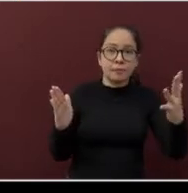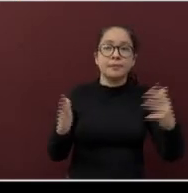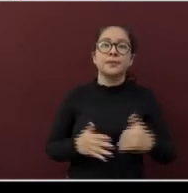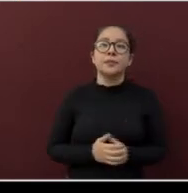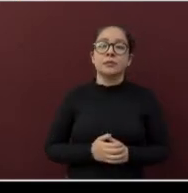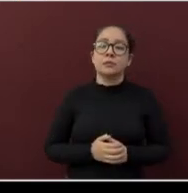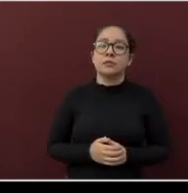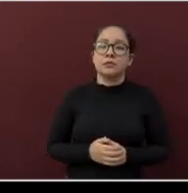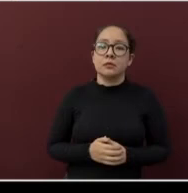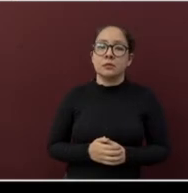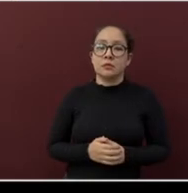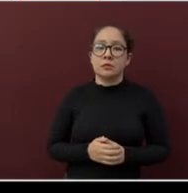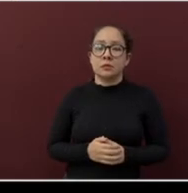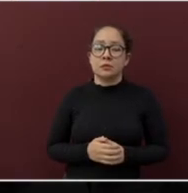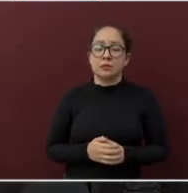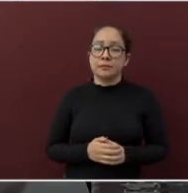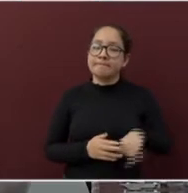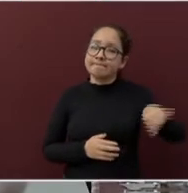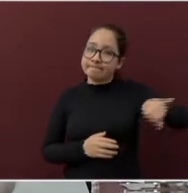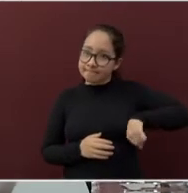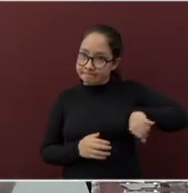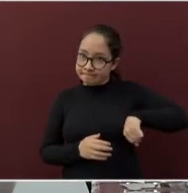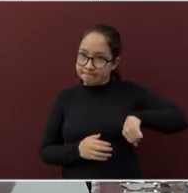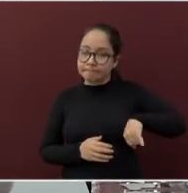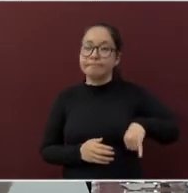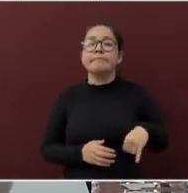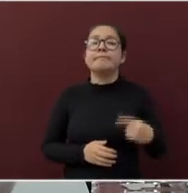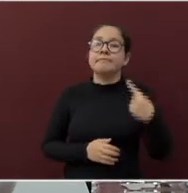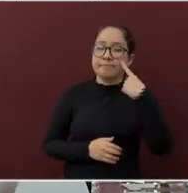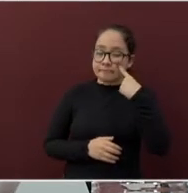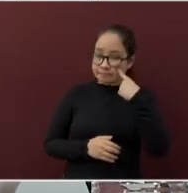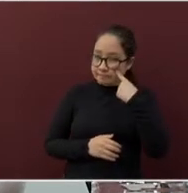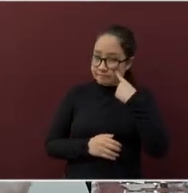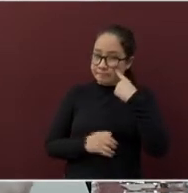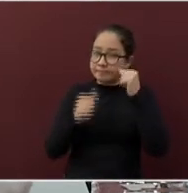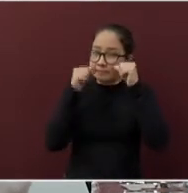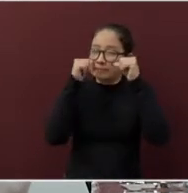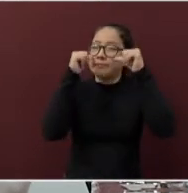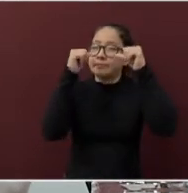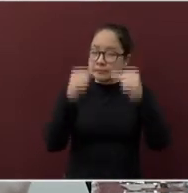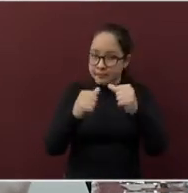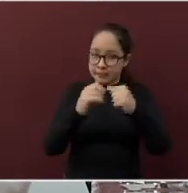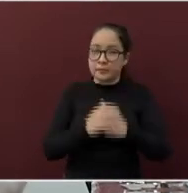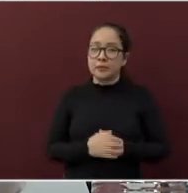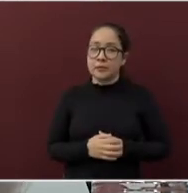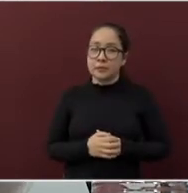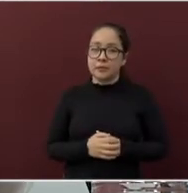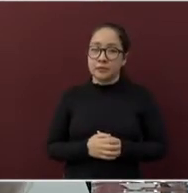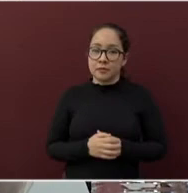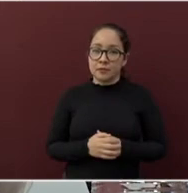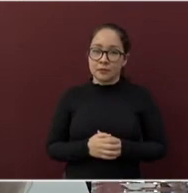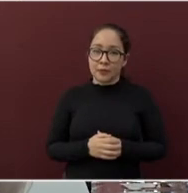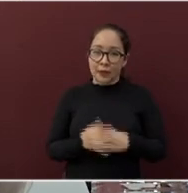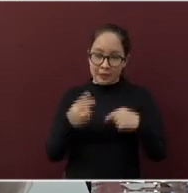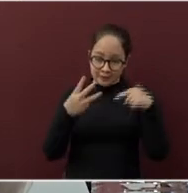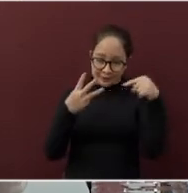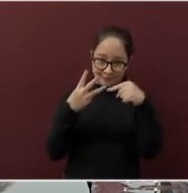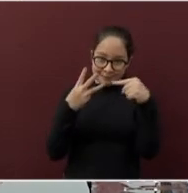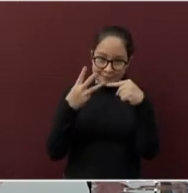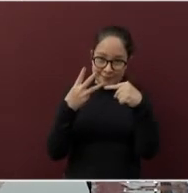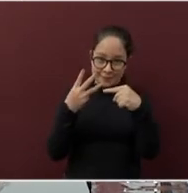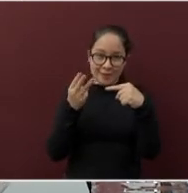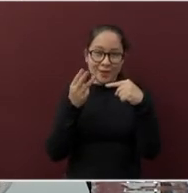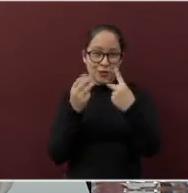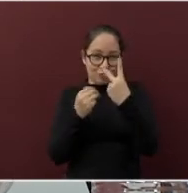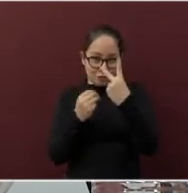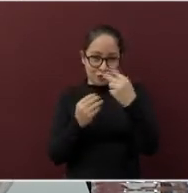y aquí viene lo interesante familia veracruzana pongan mucha atención estos municipios en